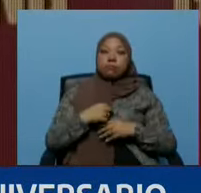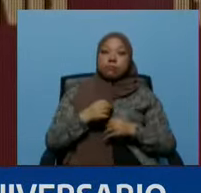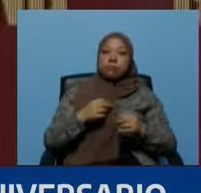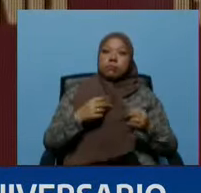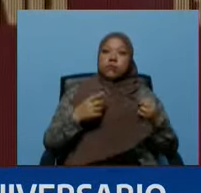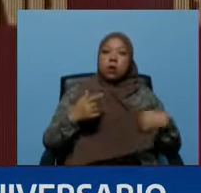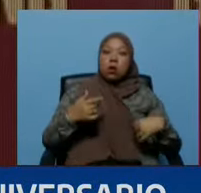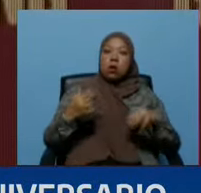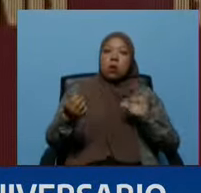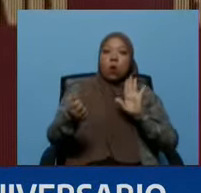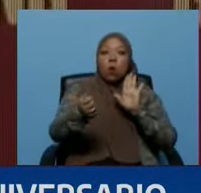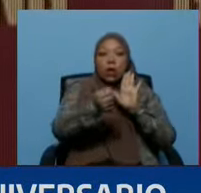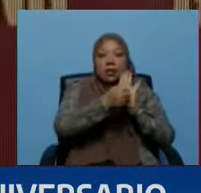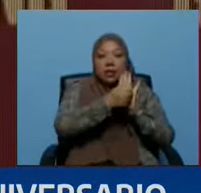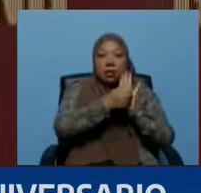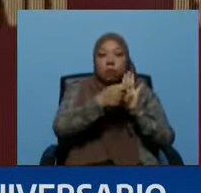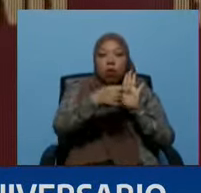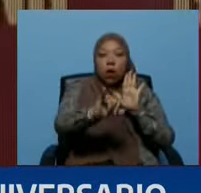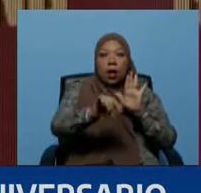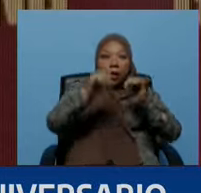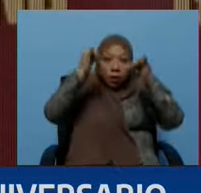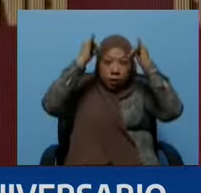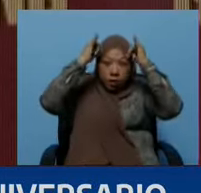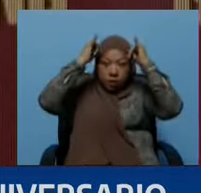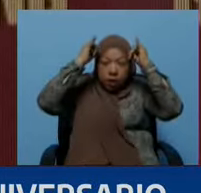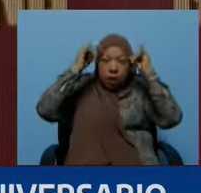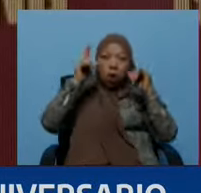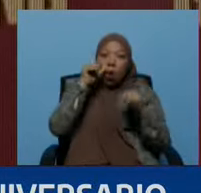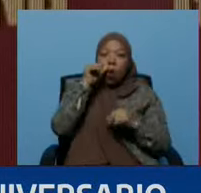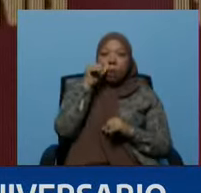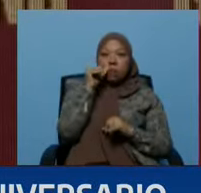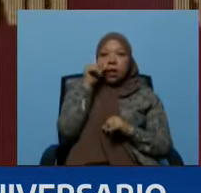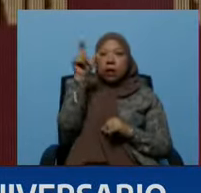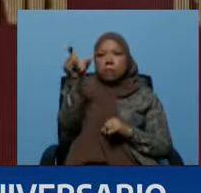con los símbolos diabólicos que maneja Elon Musk.